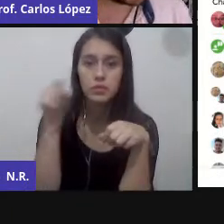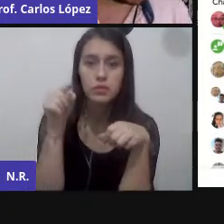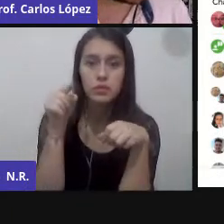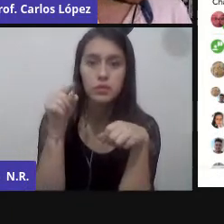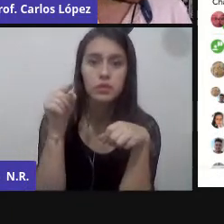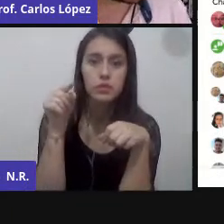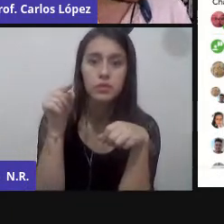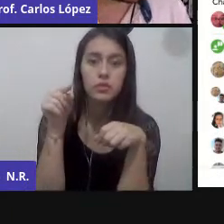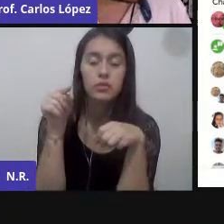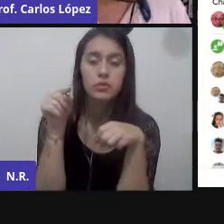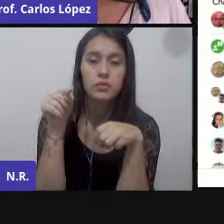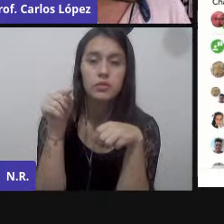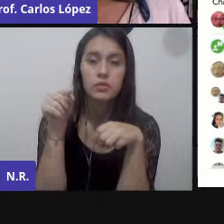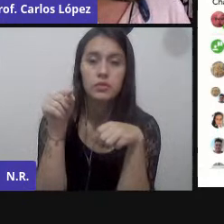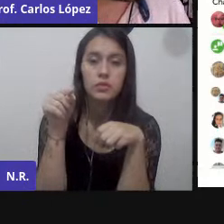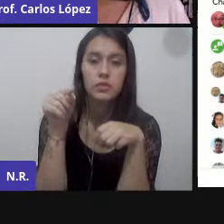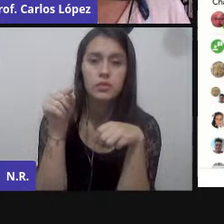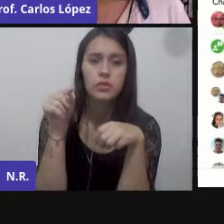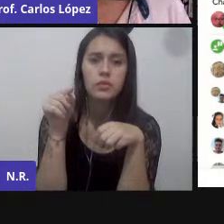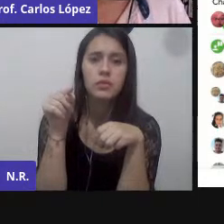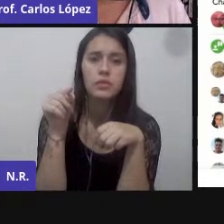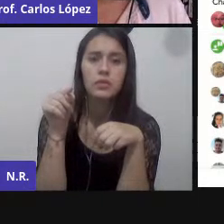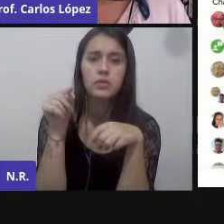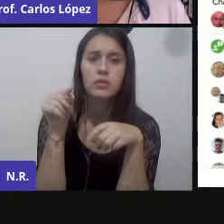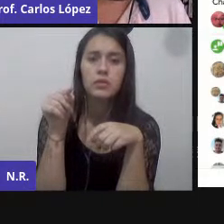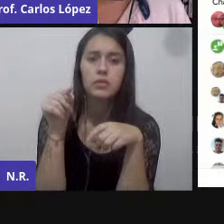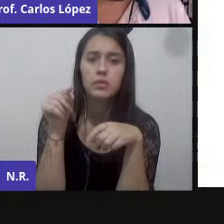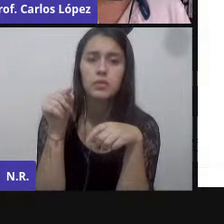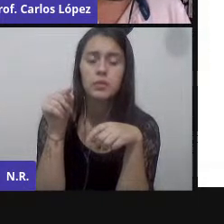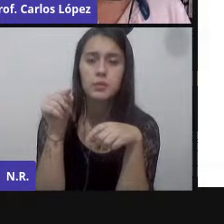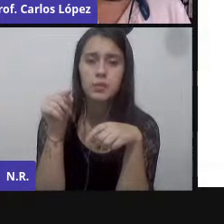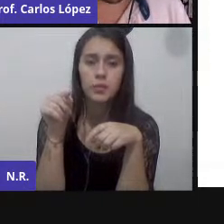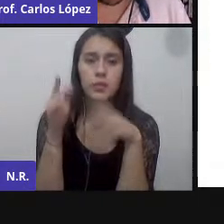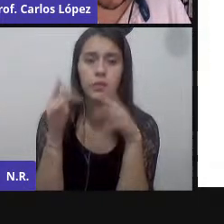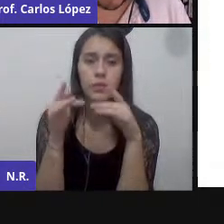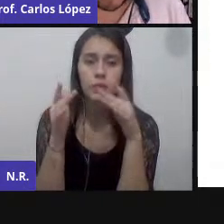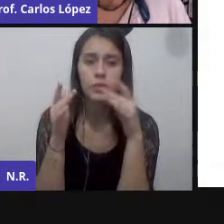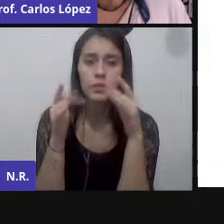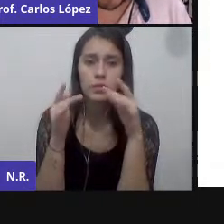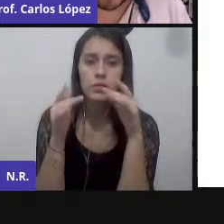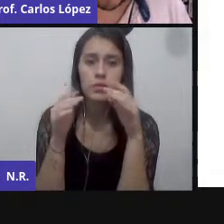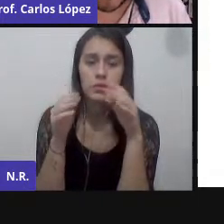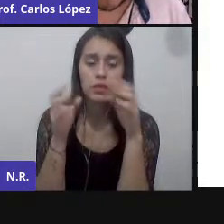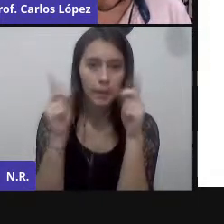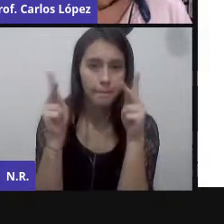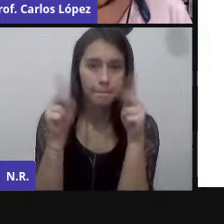por aquí. Ajá. Ajá. Ajá. Ok.